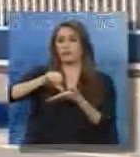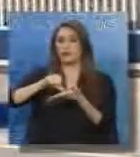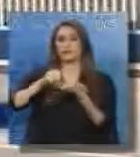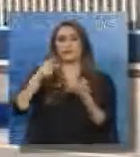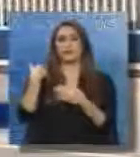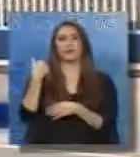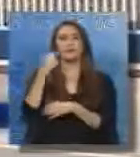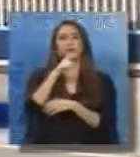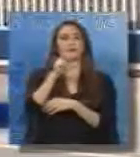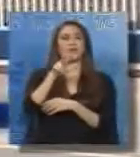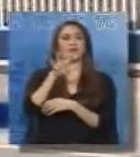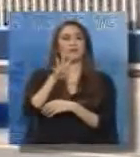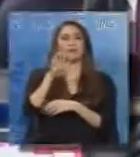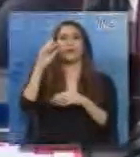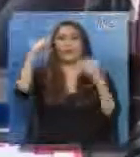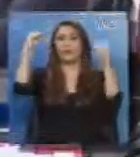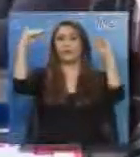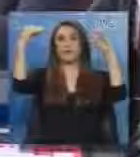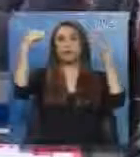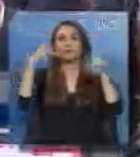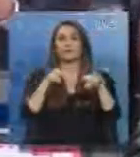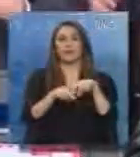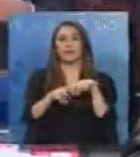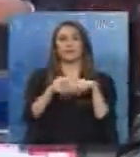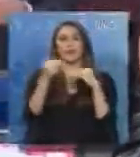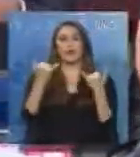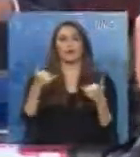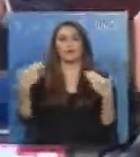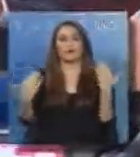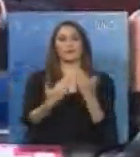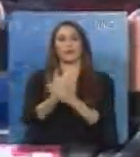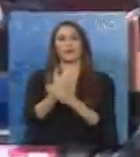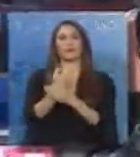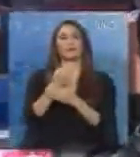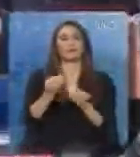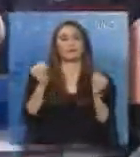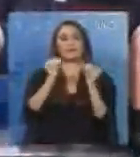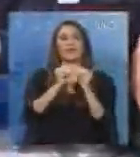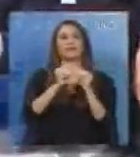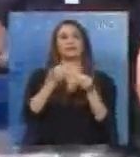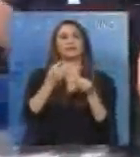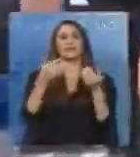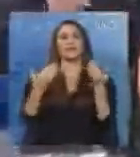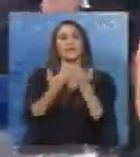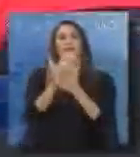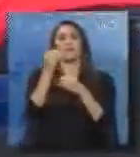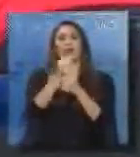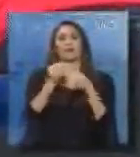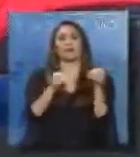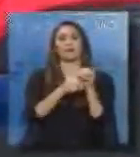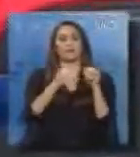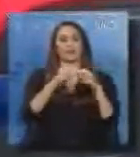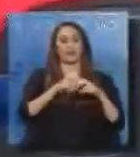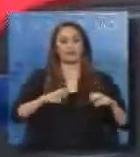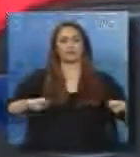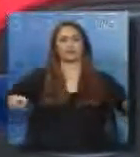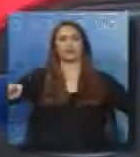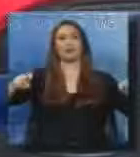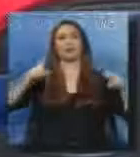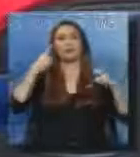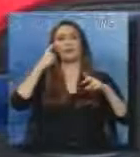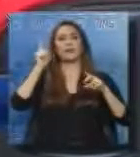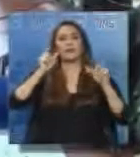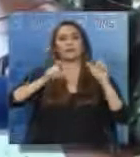54 cámaras de videovigilancia, se inauguró hoy la quinta sala de operaciones en el cantón Rumiñahui del EQ